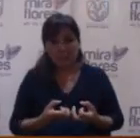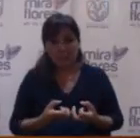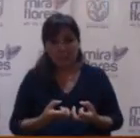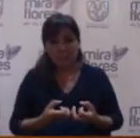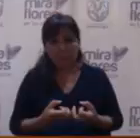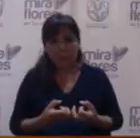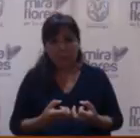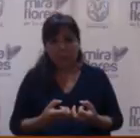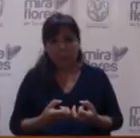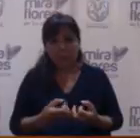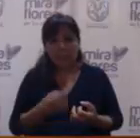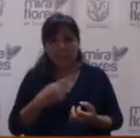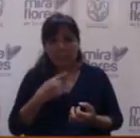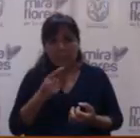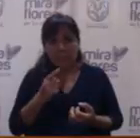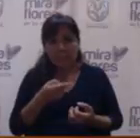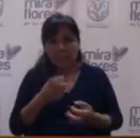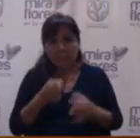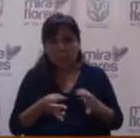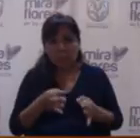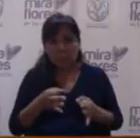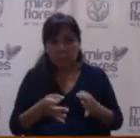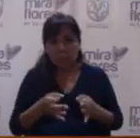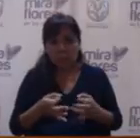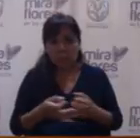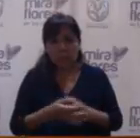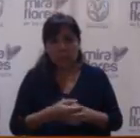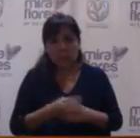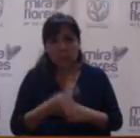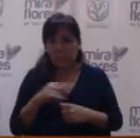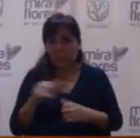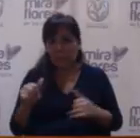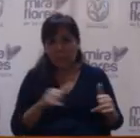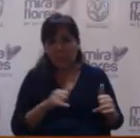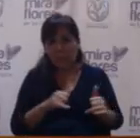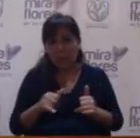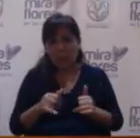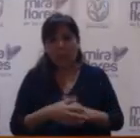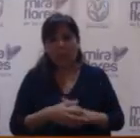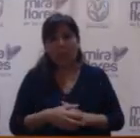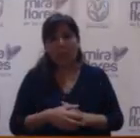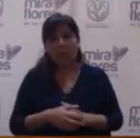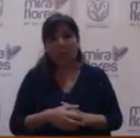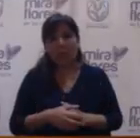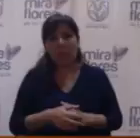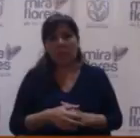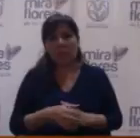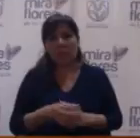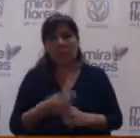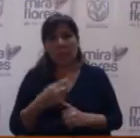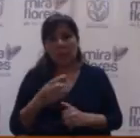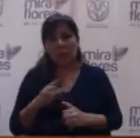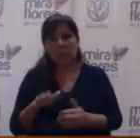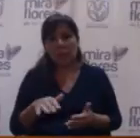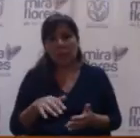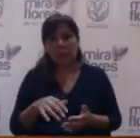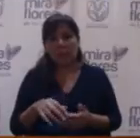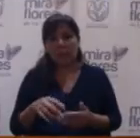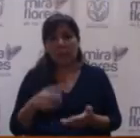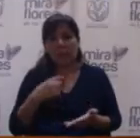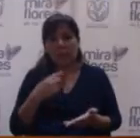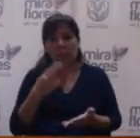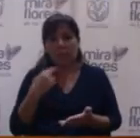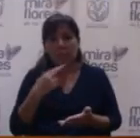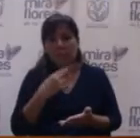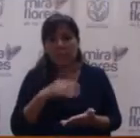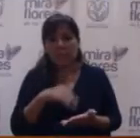justos, es la misma situación que el restaurante central. Sin embargo, Restaurante Central